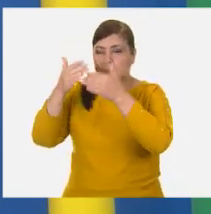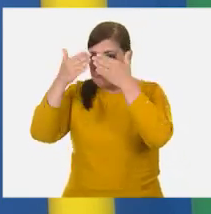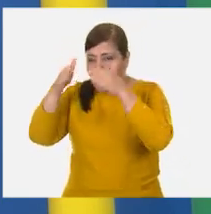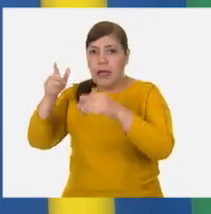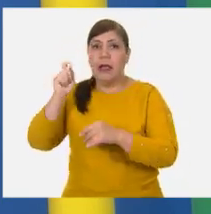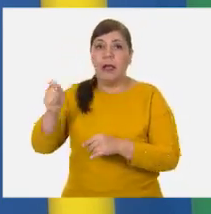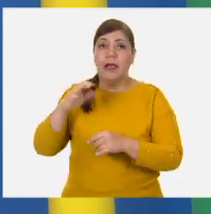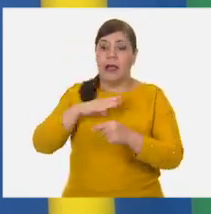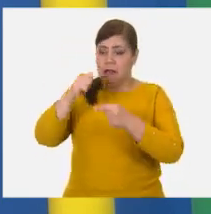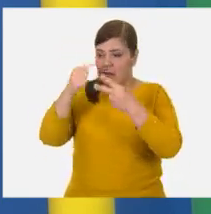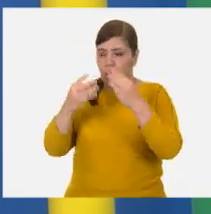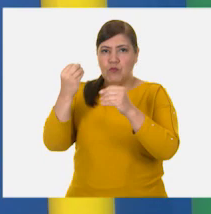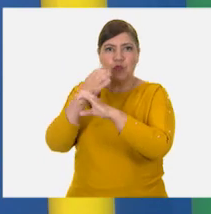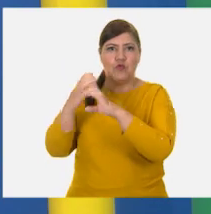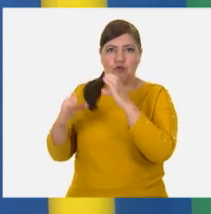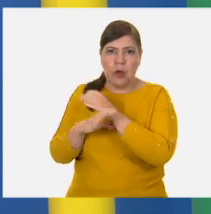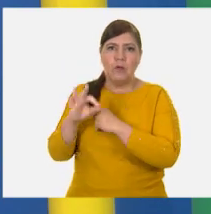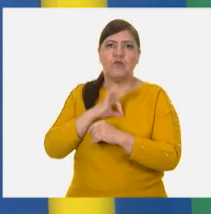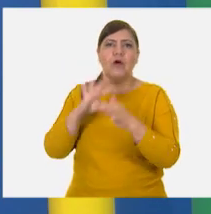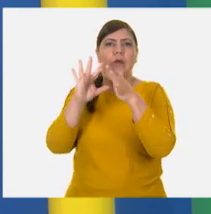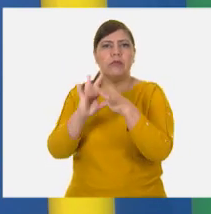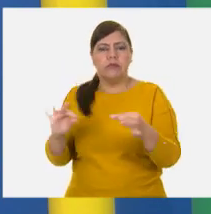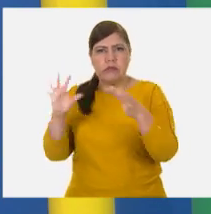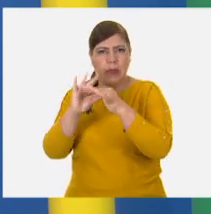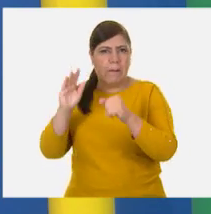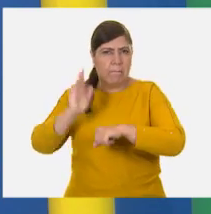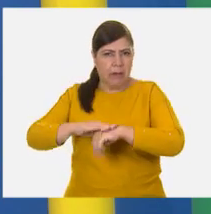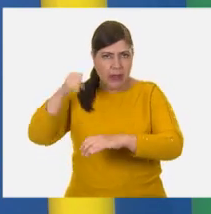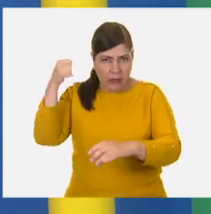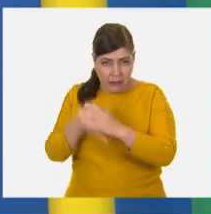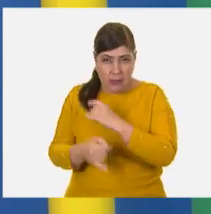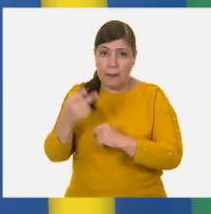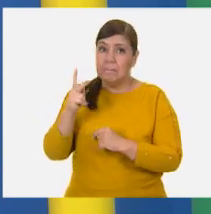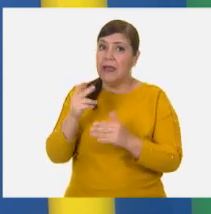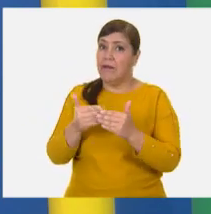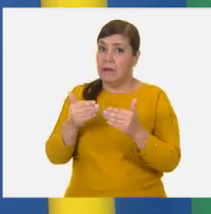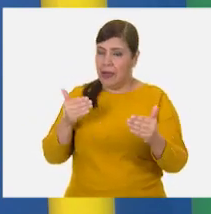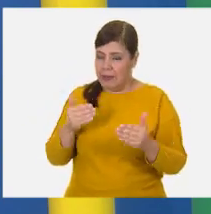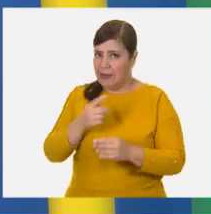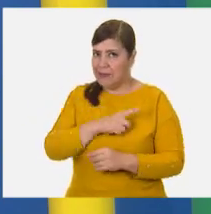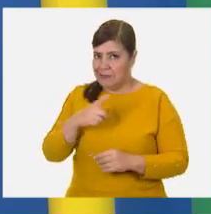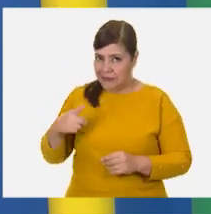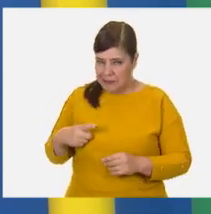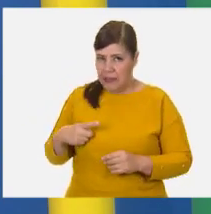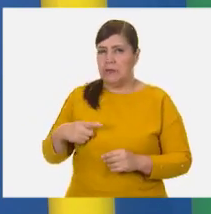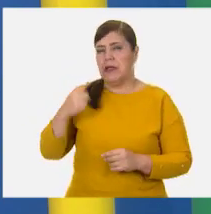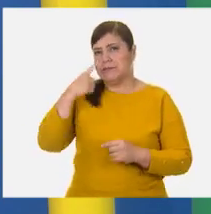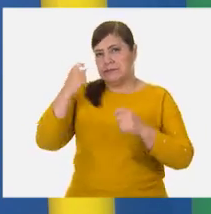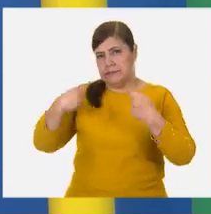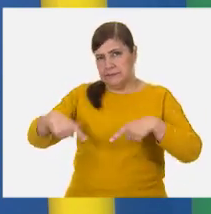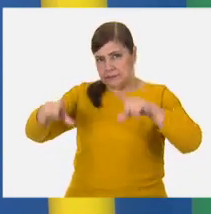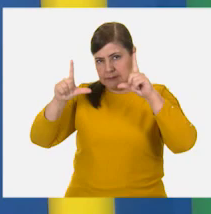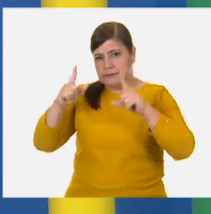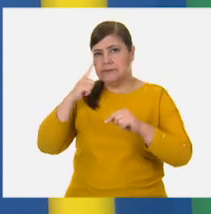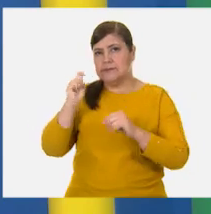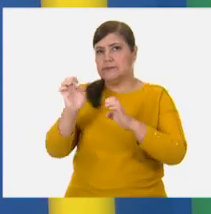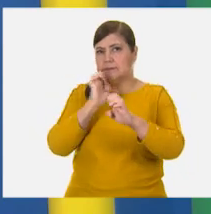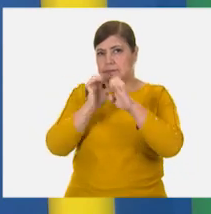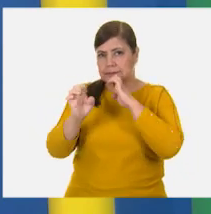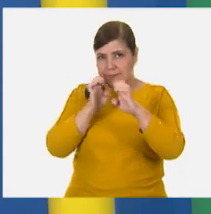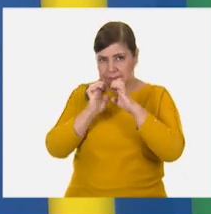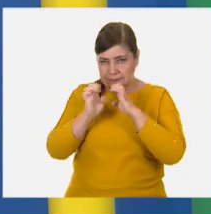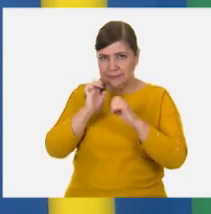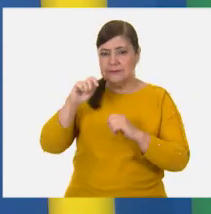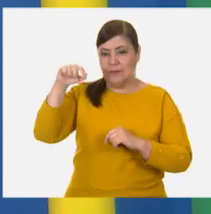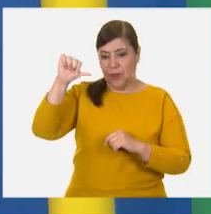muchos aspectos de los que podríamos hablar. Pero antes y a manera de apertura, me gustaría que viéramos la entrevista que le hicimos para